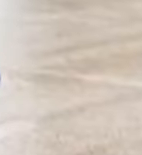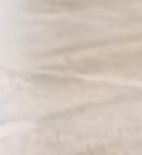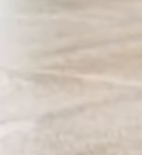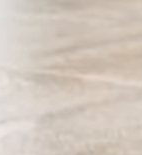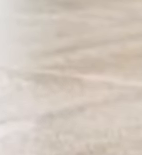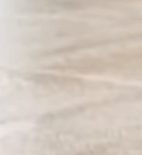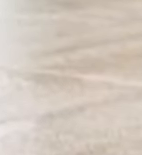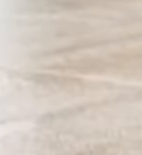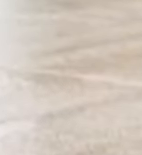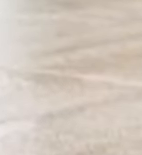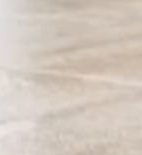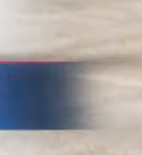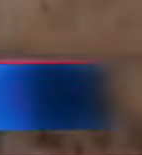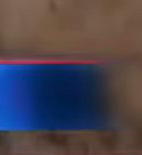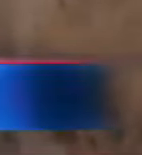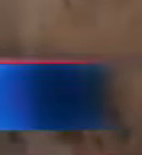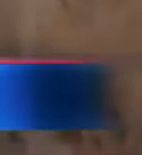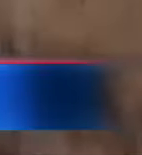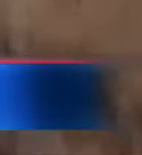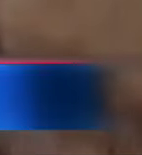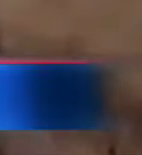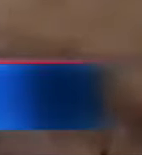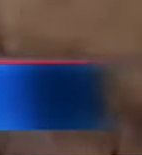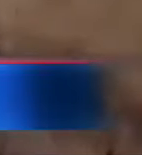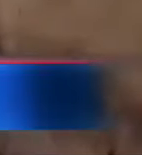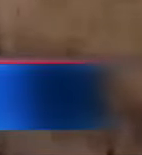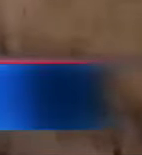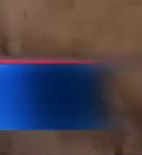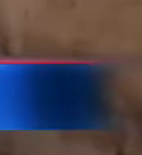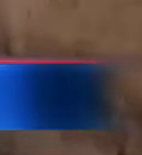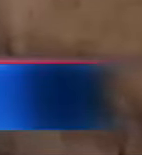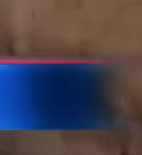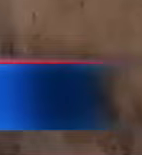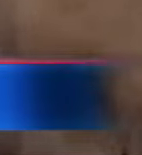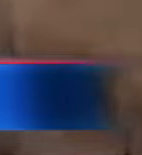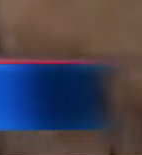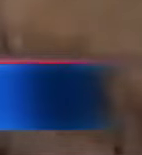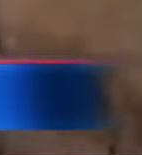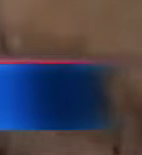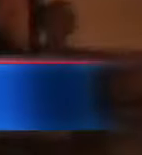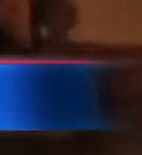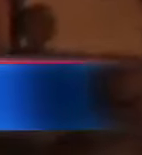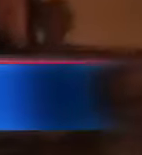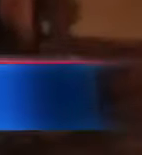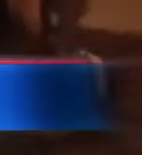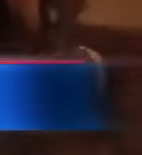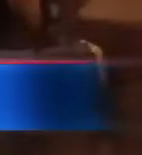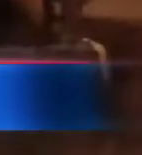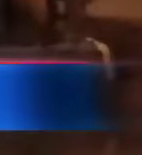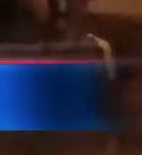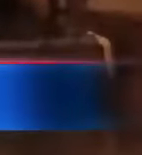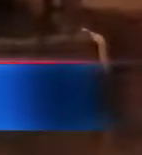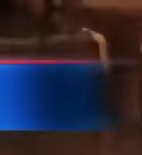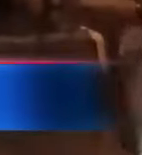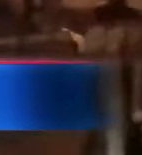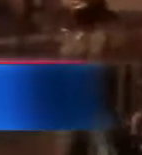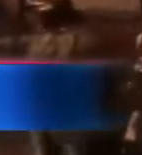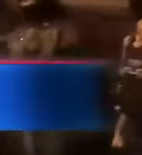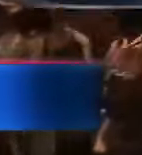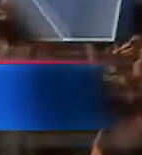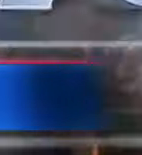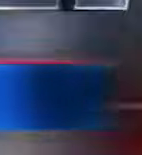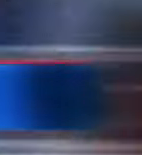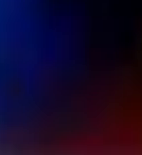Conozca en qué sector de Guayaquil se ejecutó un mega operativo para desarticular a un grupo terrorista. En pocos minutos, más